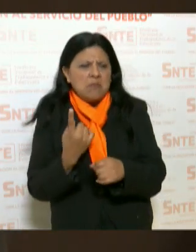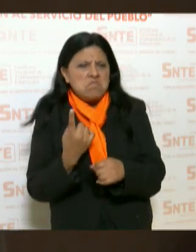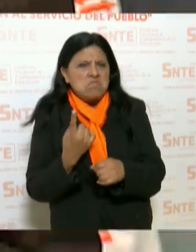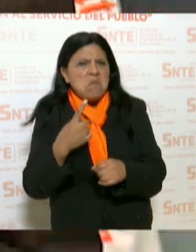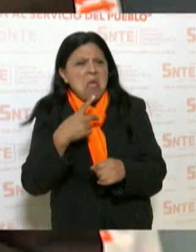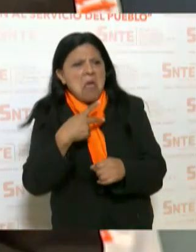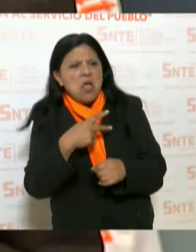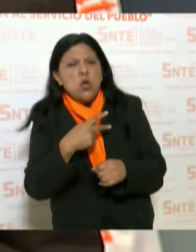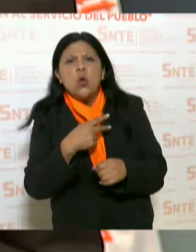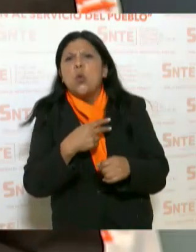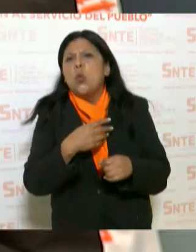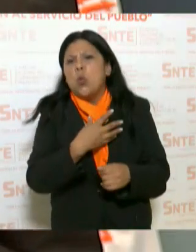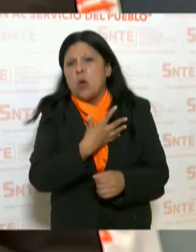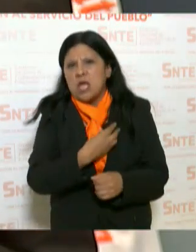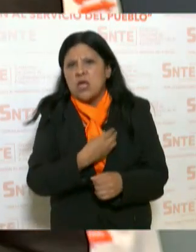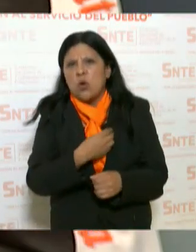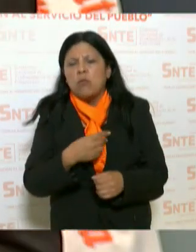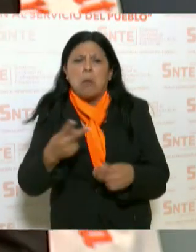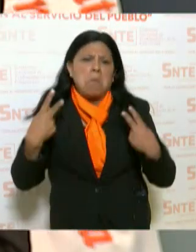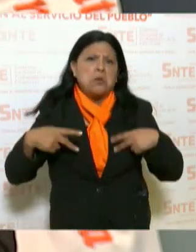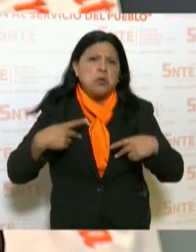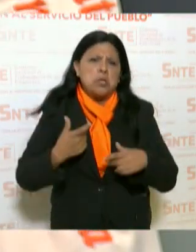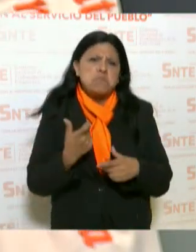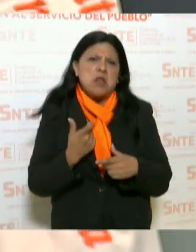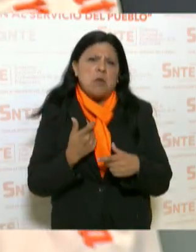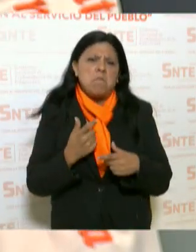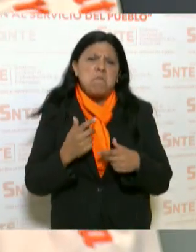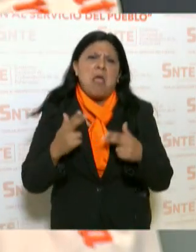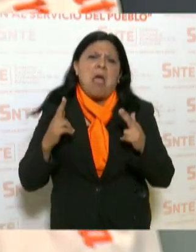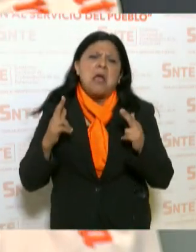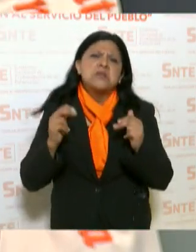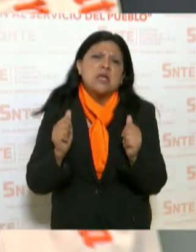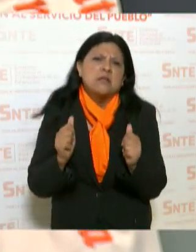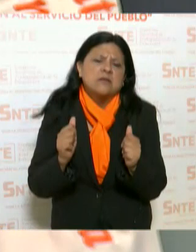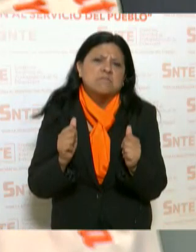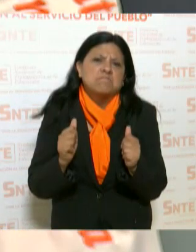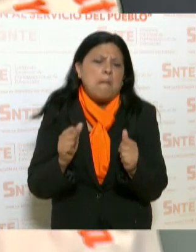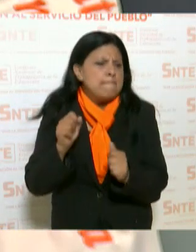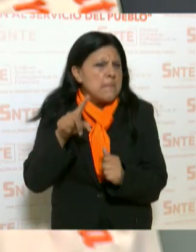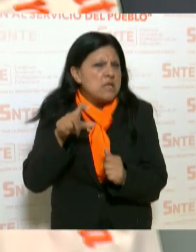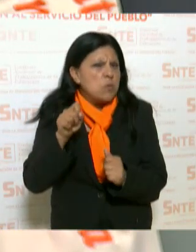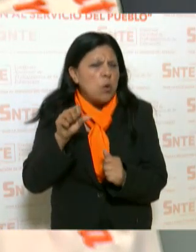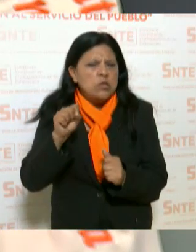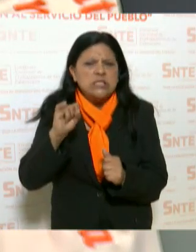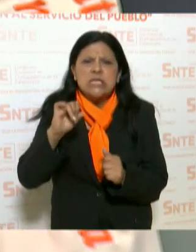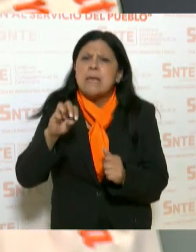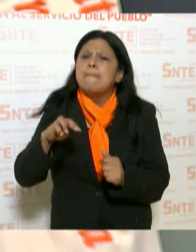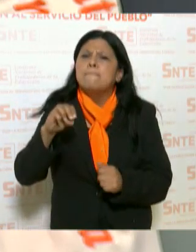de hacendados, igual que Simón Bolívar,